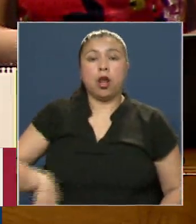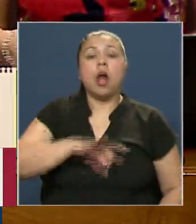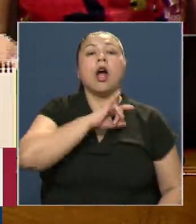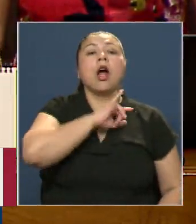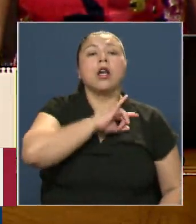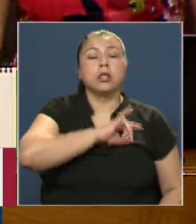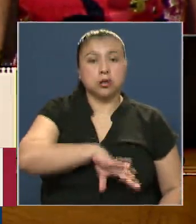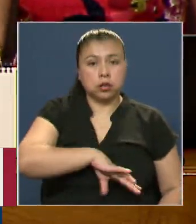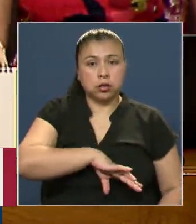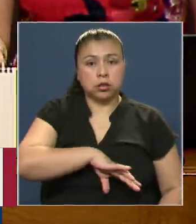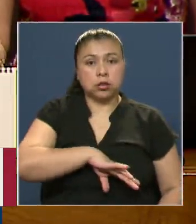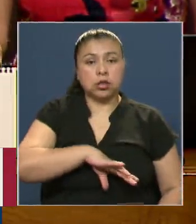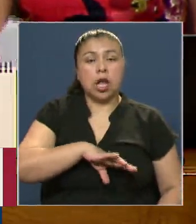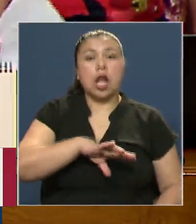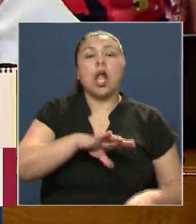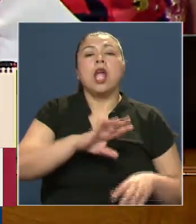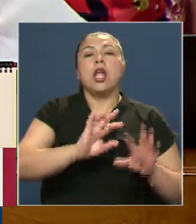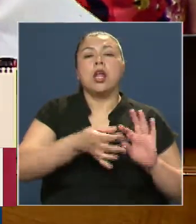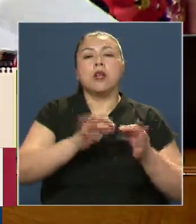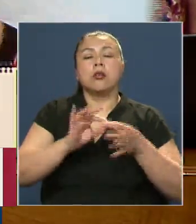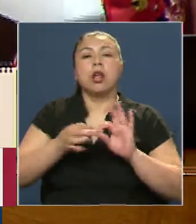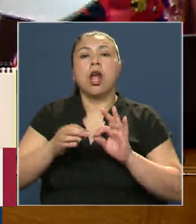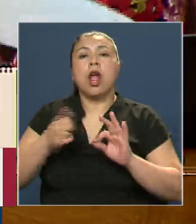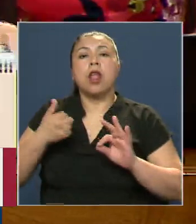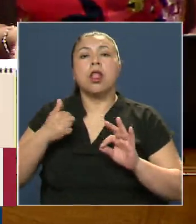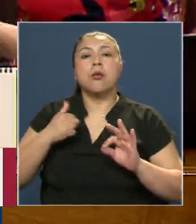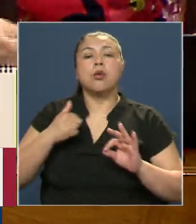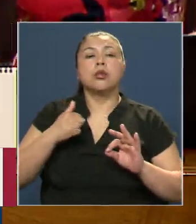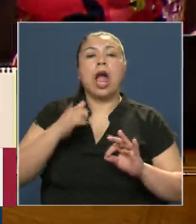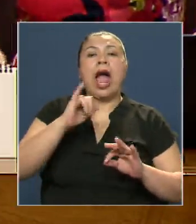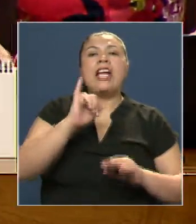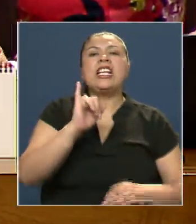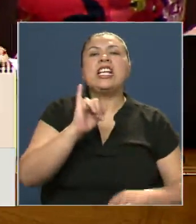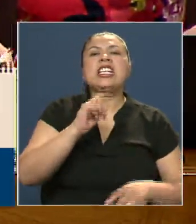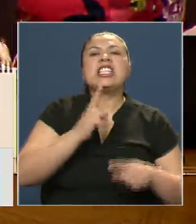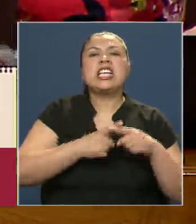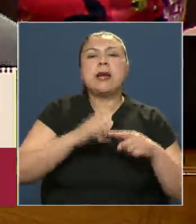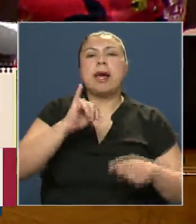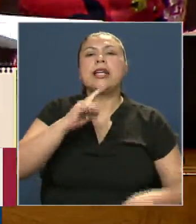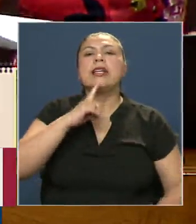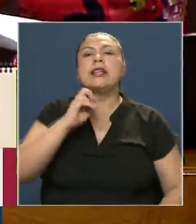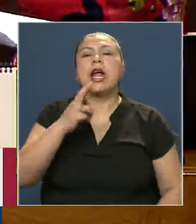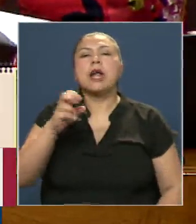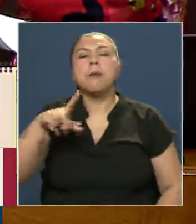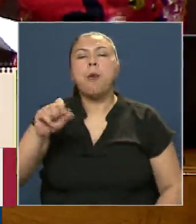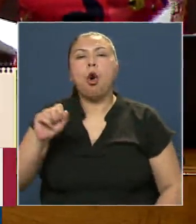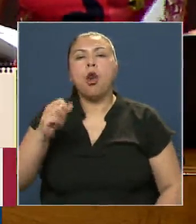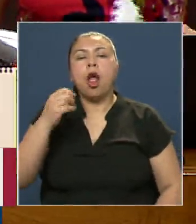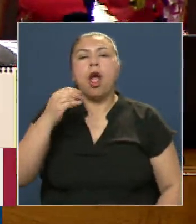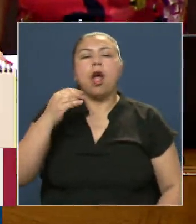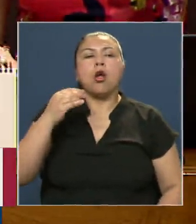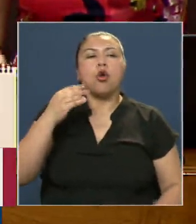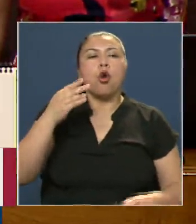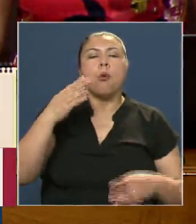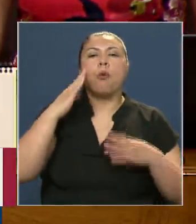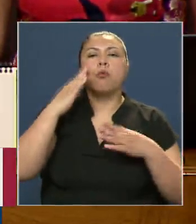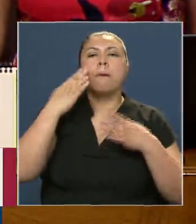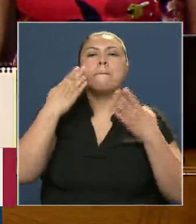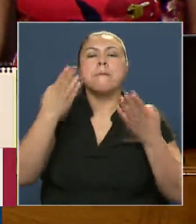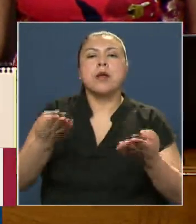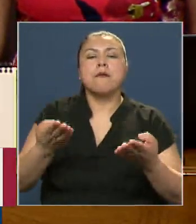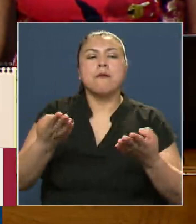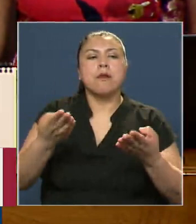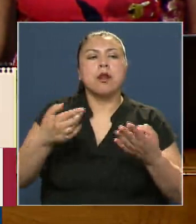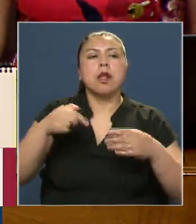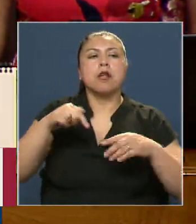Chile y la Organización Internacional de Policía Criminal, Interpol, sobre los privilegios e inmunidades aplicables durante